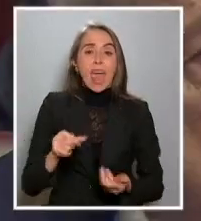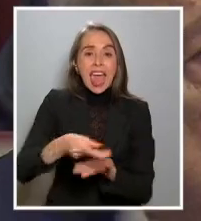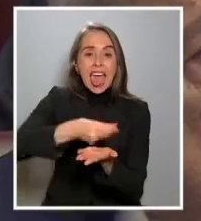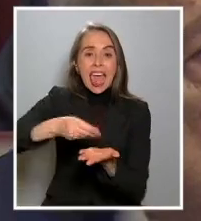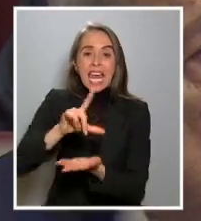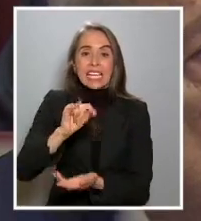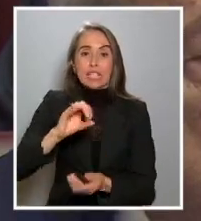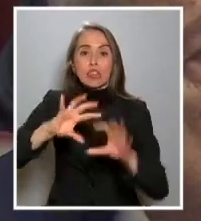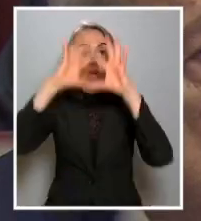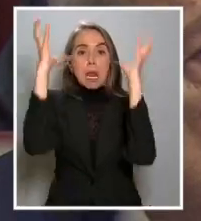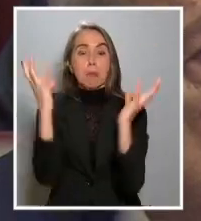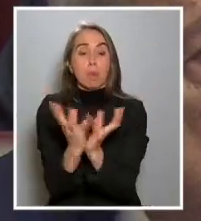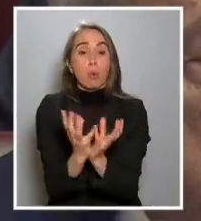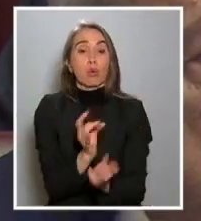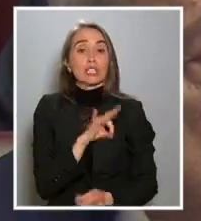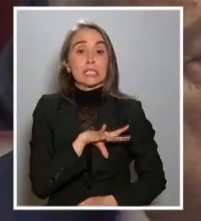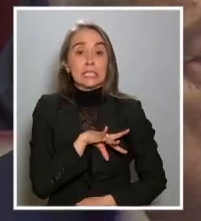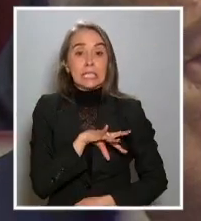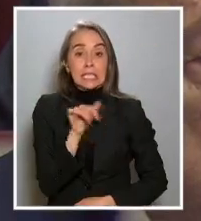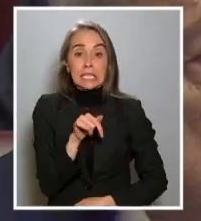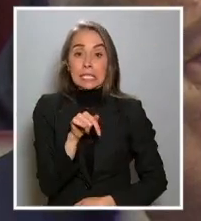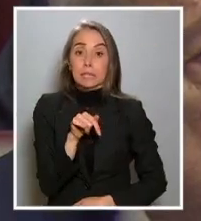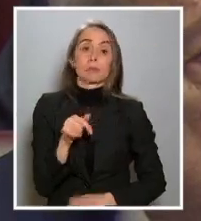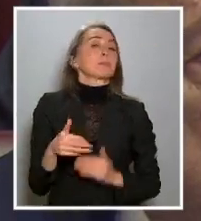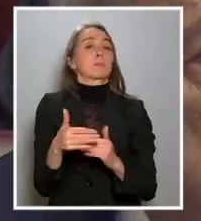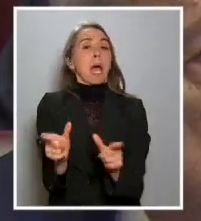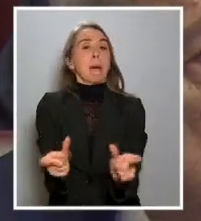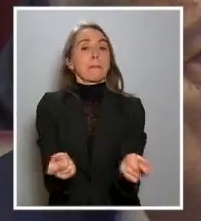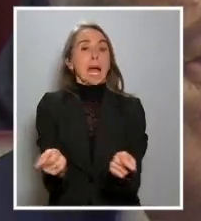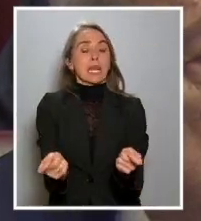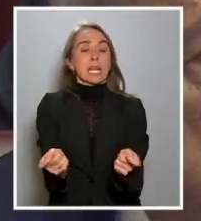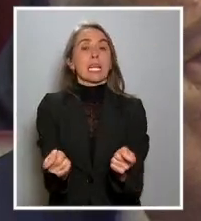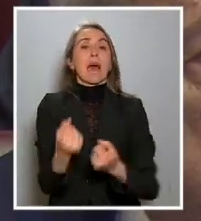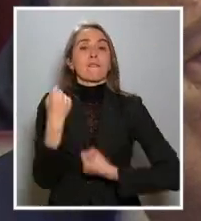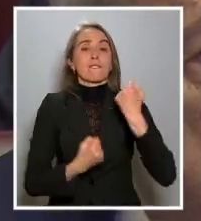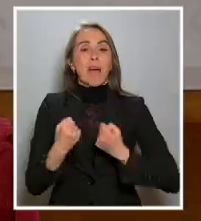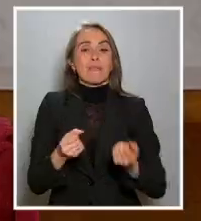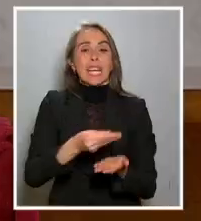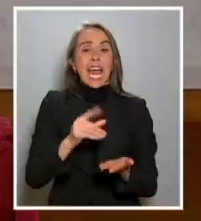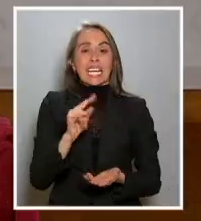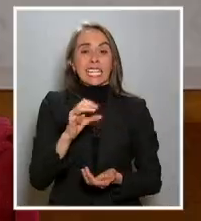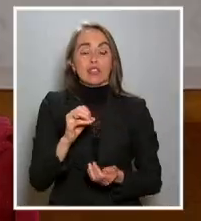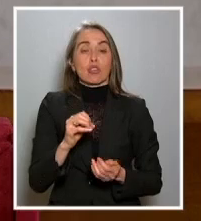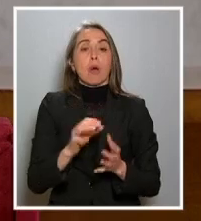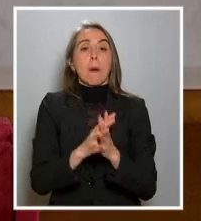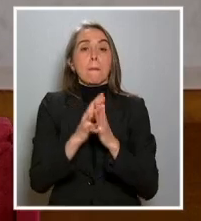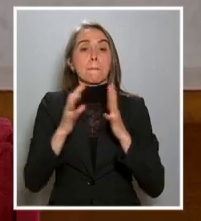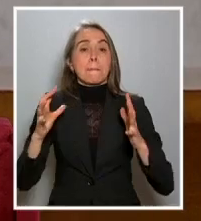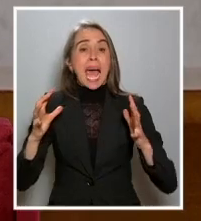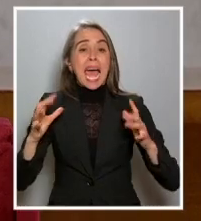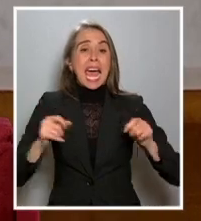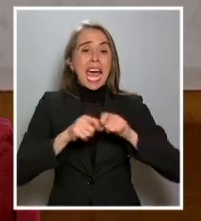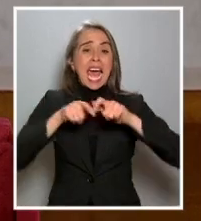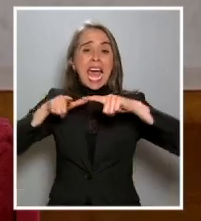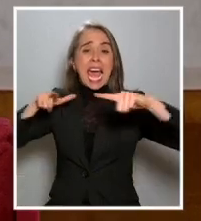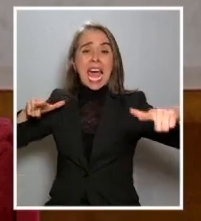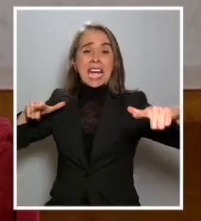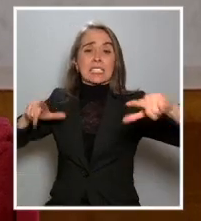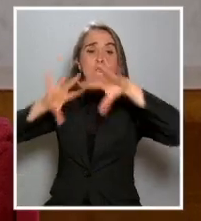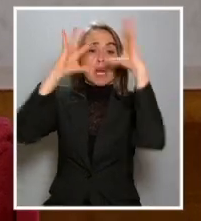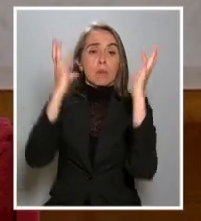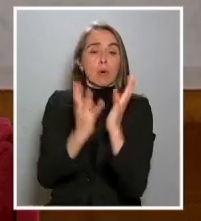mundo. Chile tendrá el control de la fuente de producción de litio más grande del planeta, y la